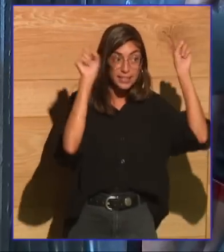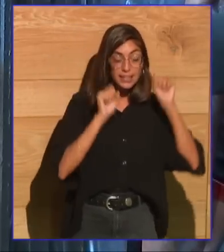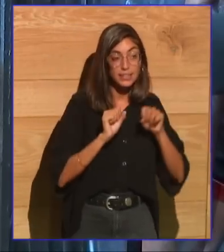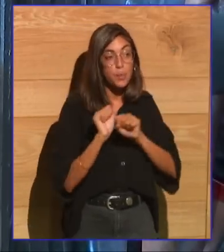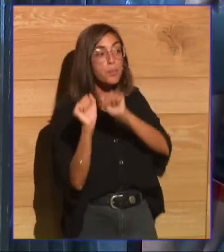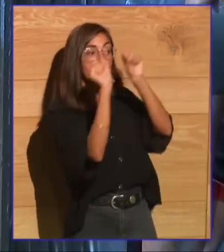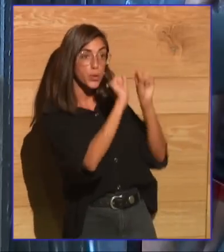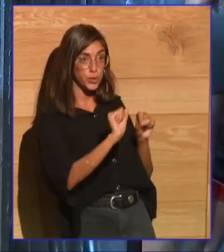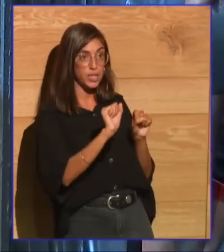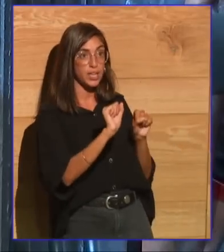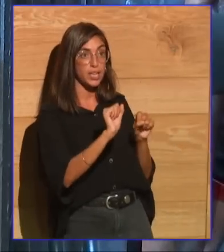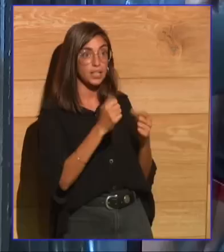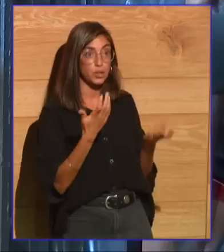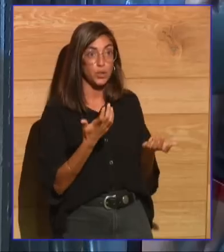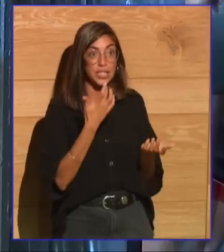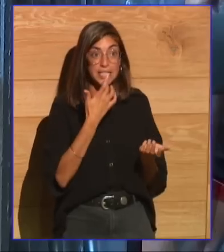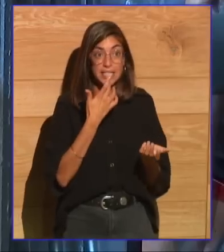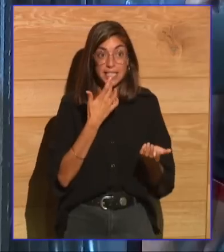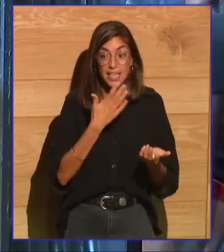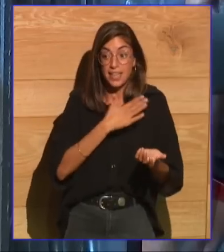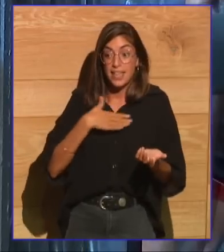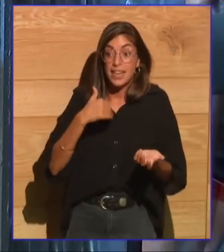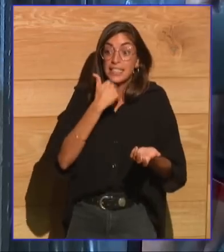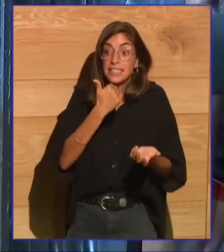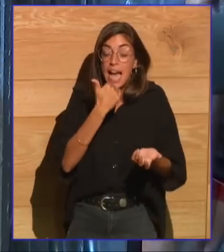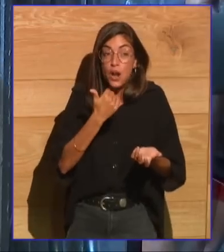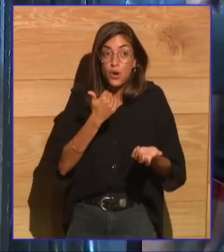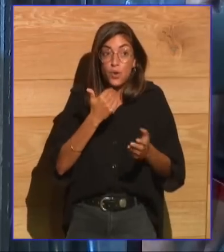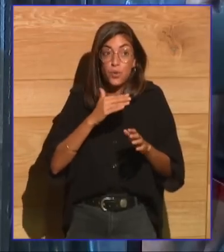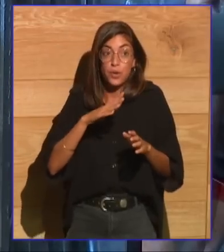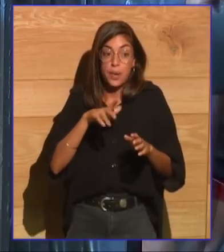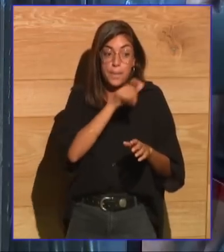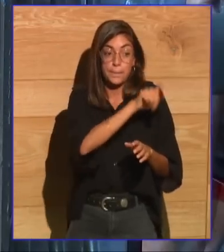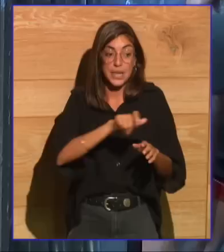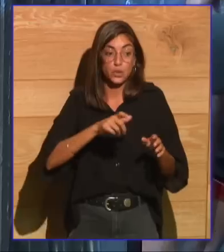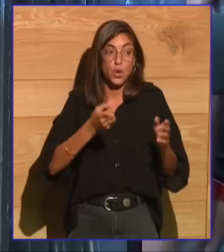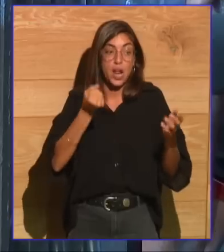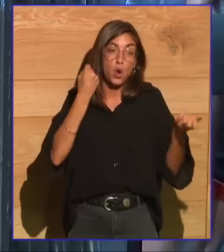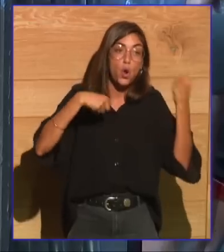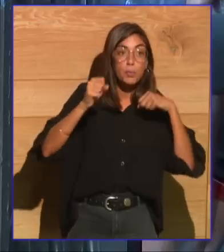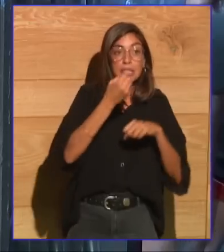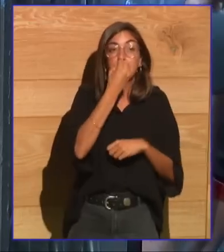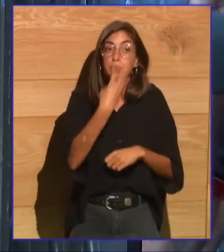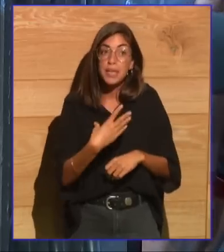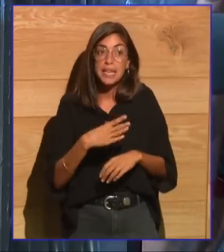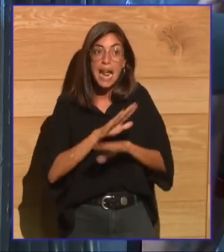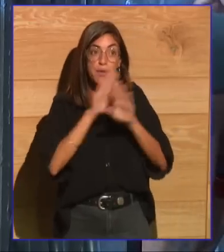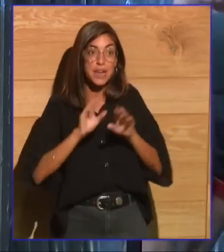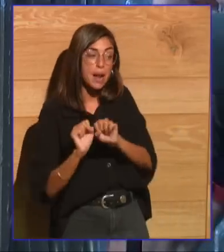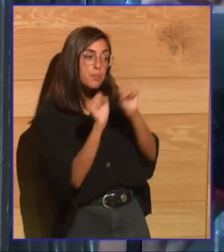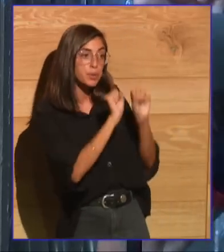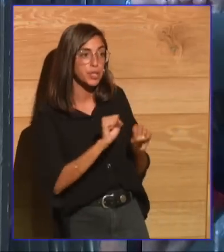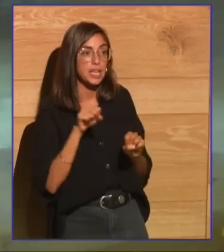enseña como como esa persona se preocupa de otros que es por lo que rodrigo en el trato corto es tan difícil y entonces él